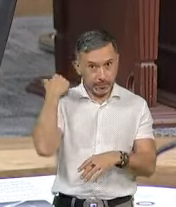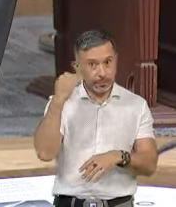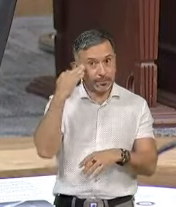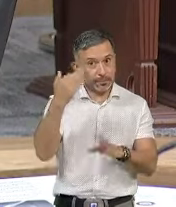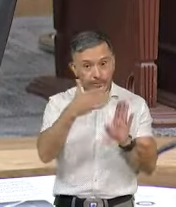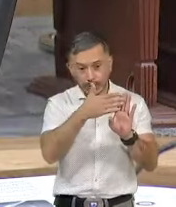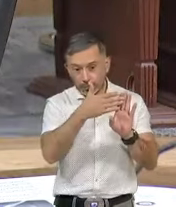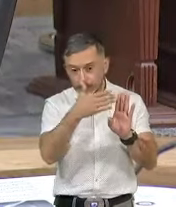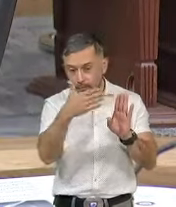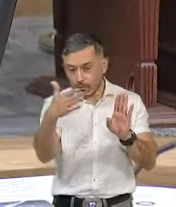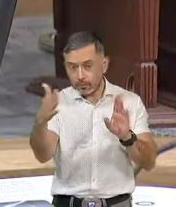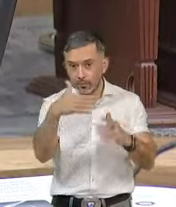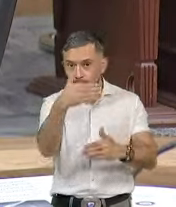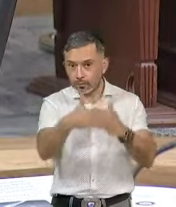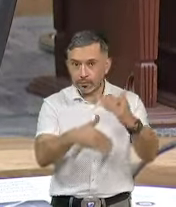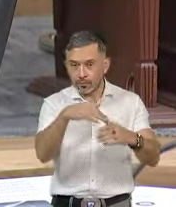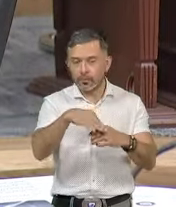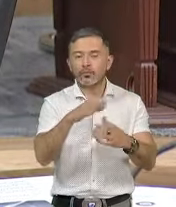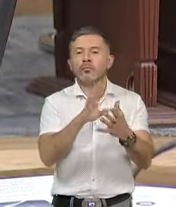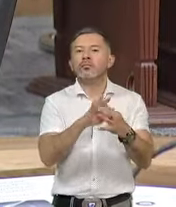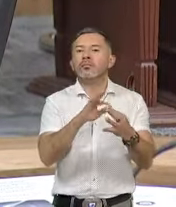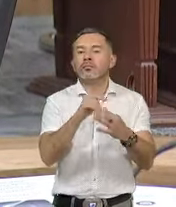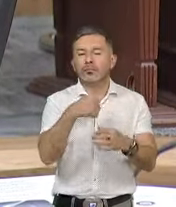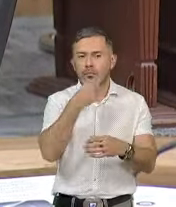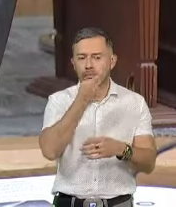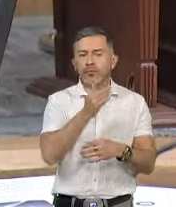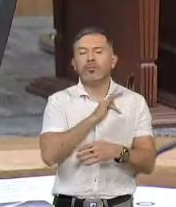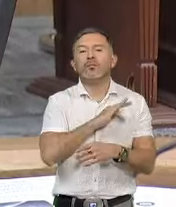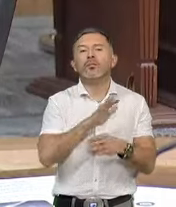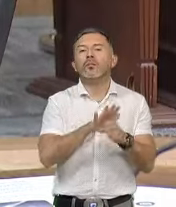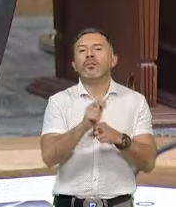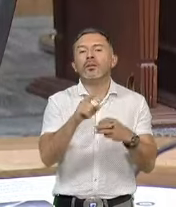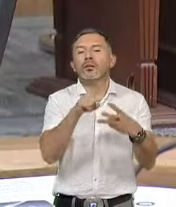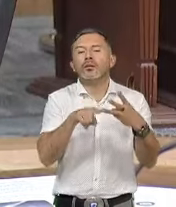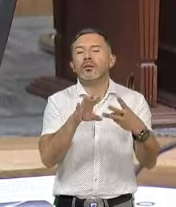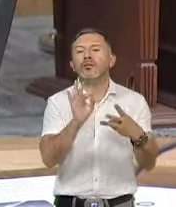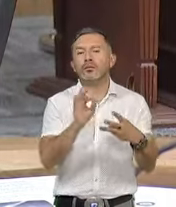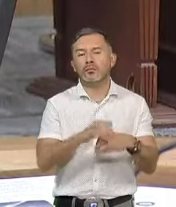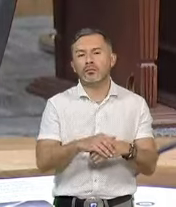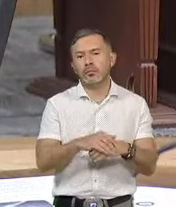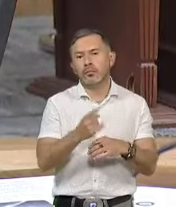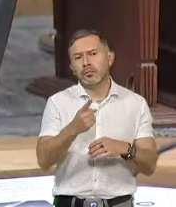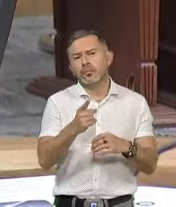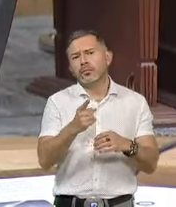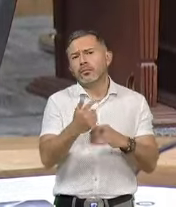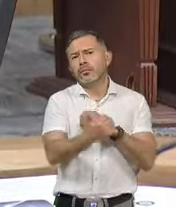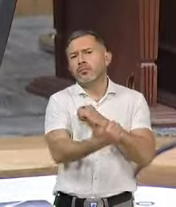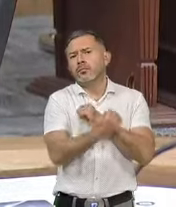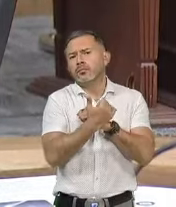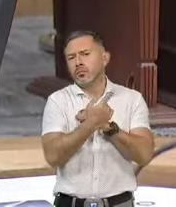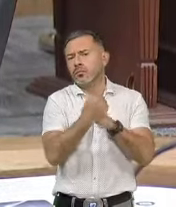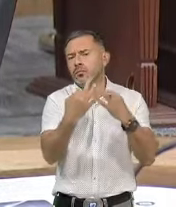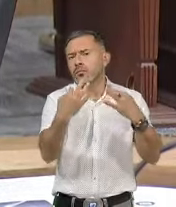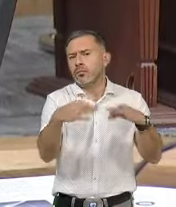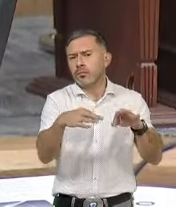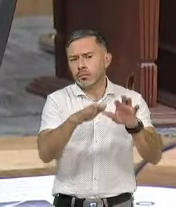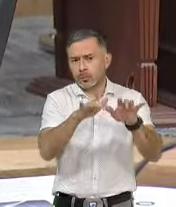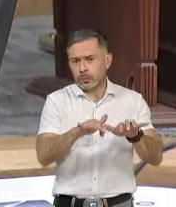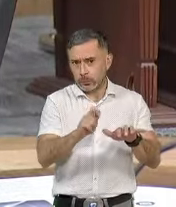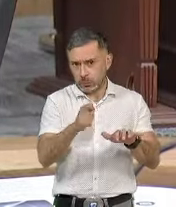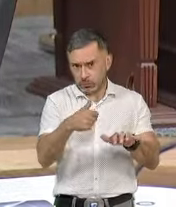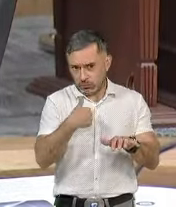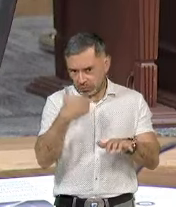en el que estábamos Cuáles eran las posibilidades que tenía respecto a una solicitud que yo no